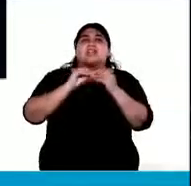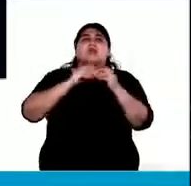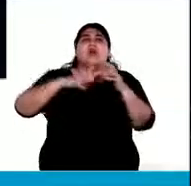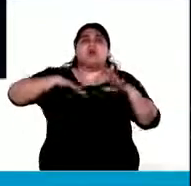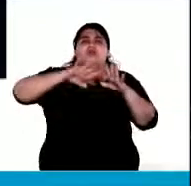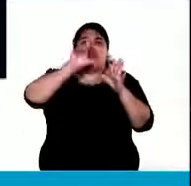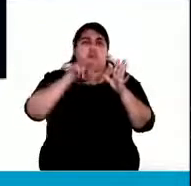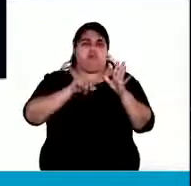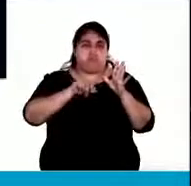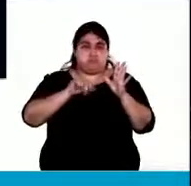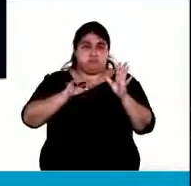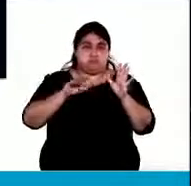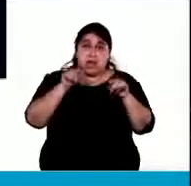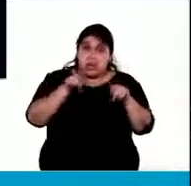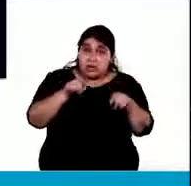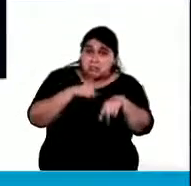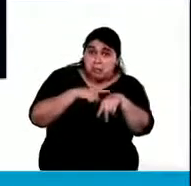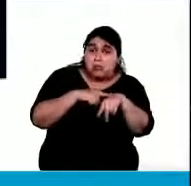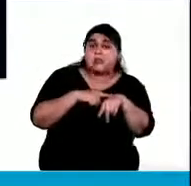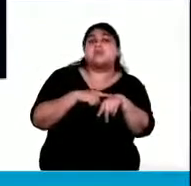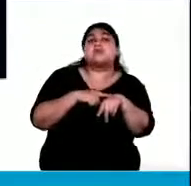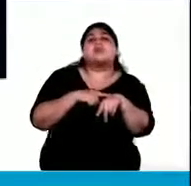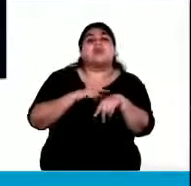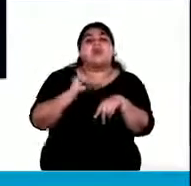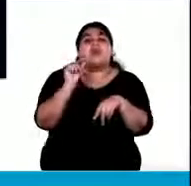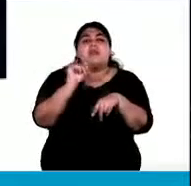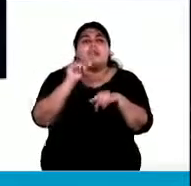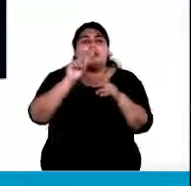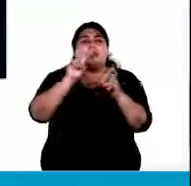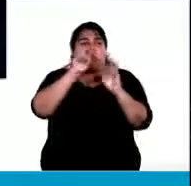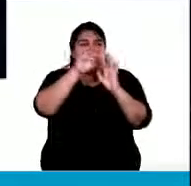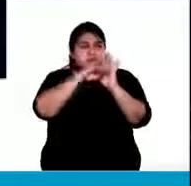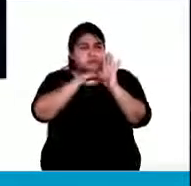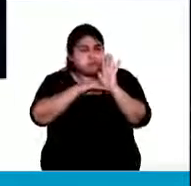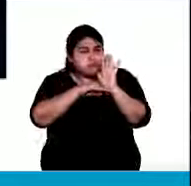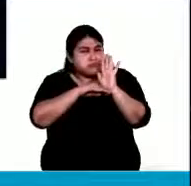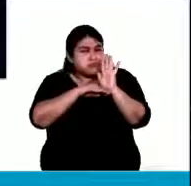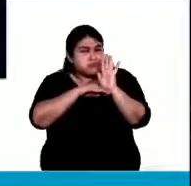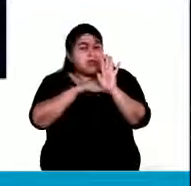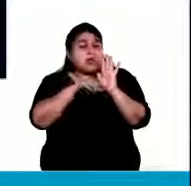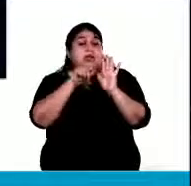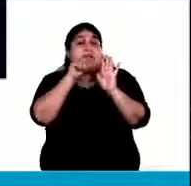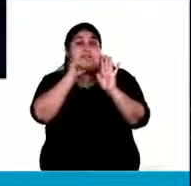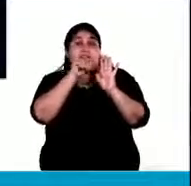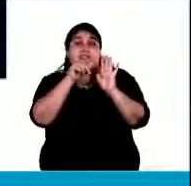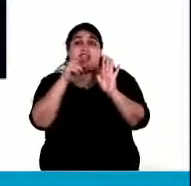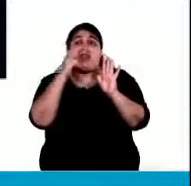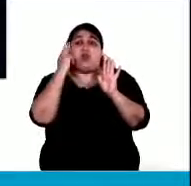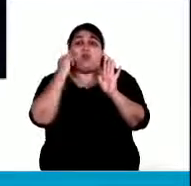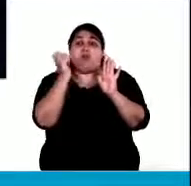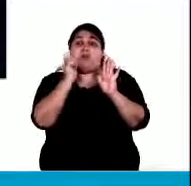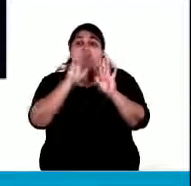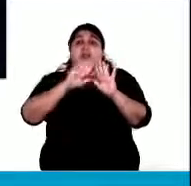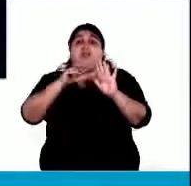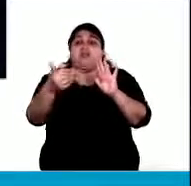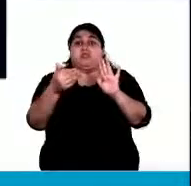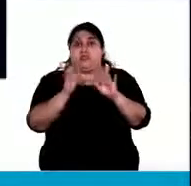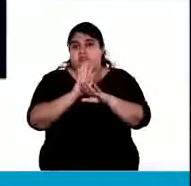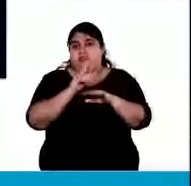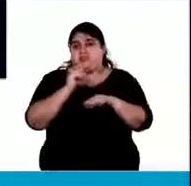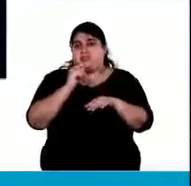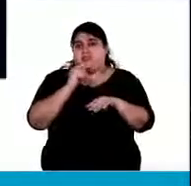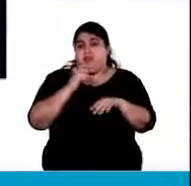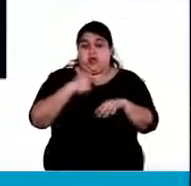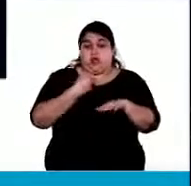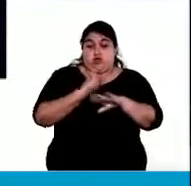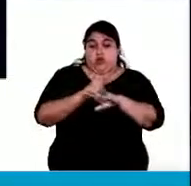¿no? Y en eso hizo un raconto de un montón de cosas. Y planteó ese día, 9 meses después de que asumió, o 10 meses después